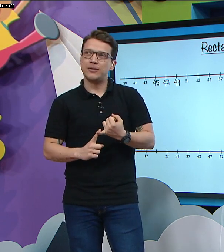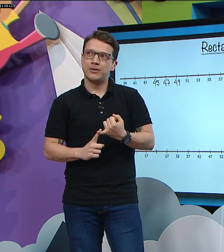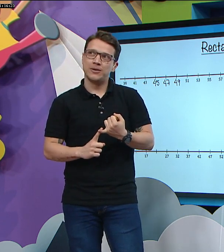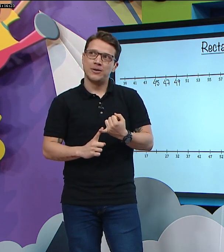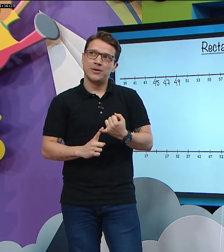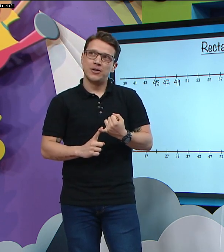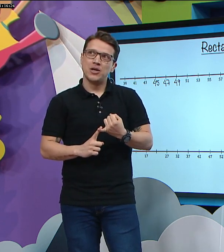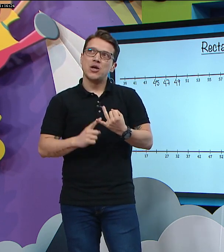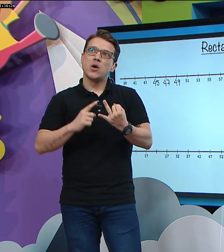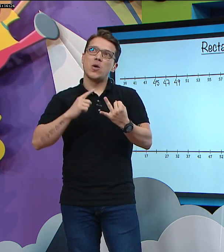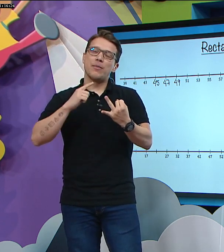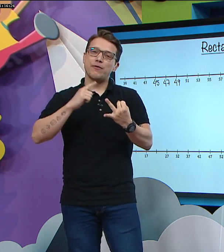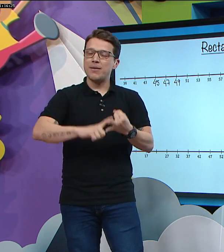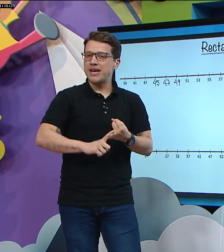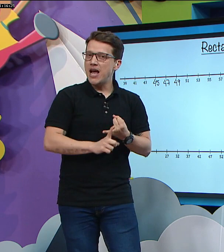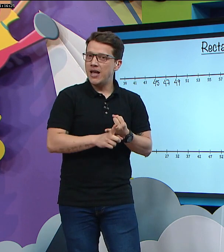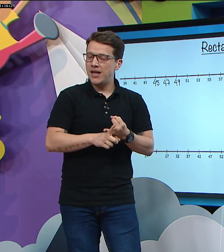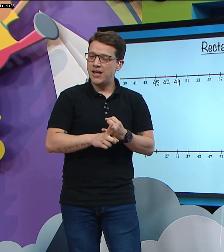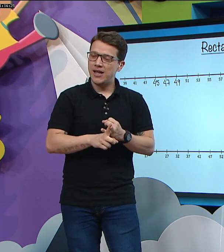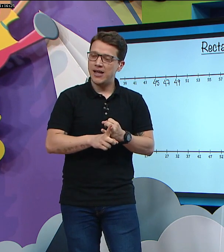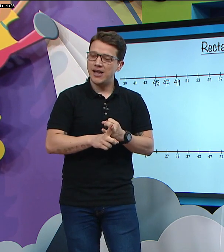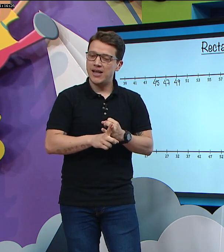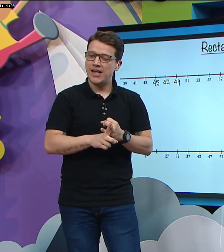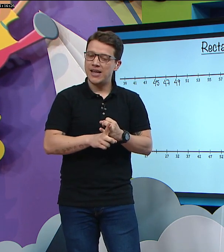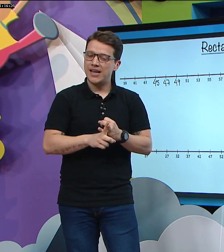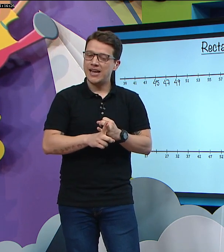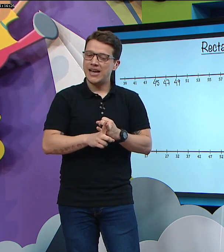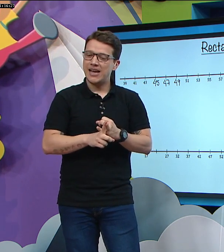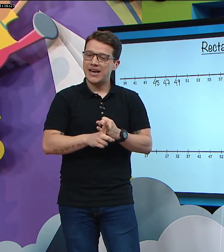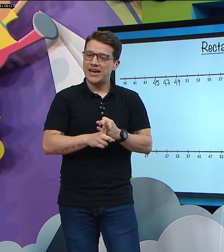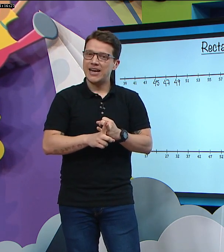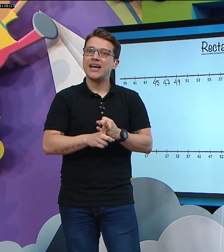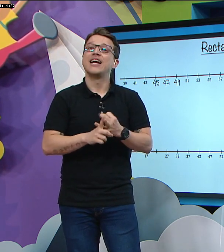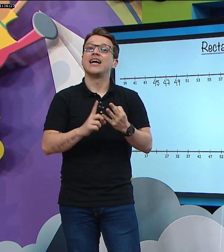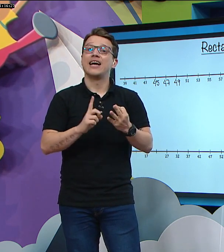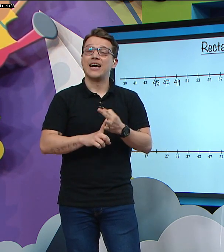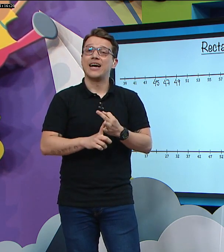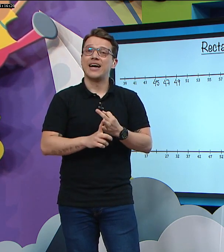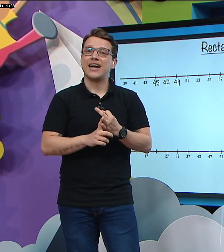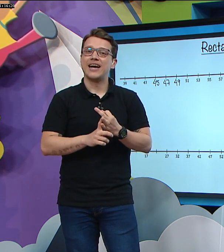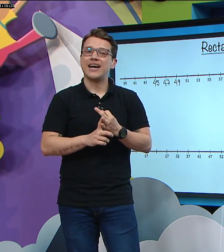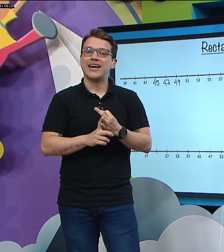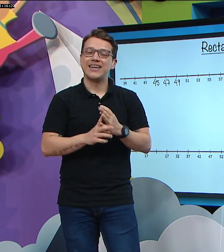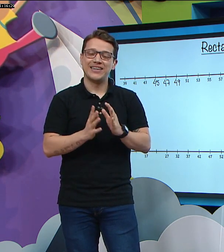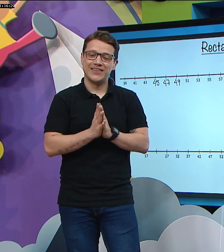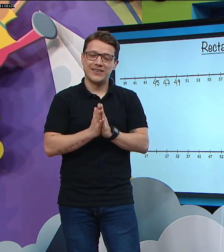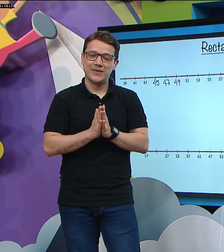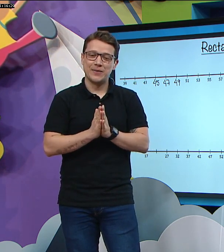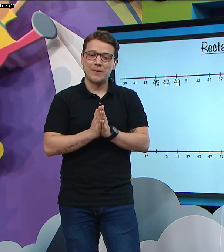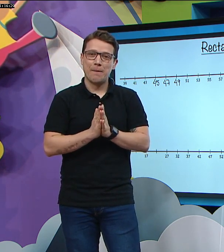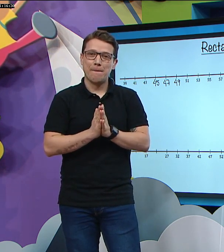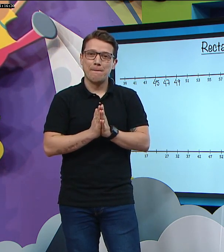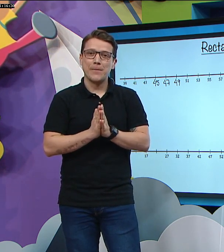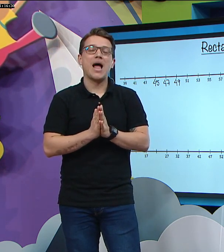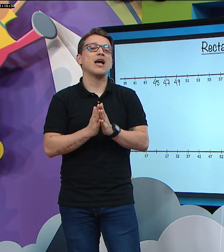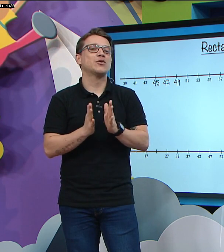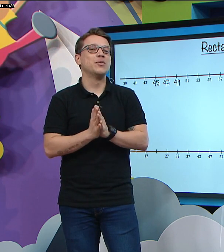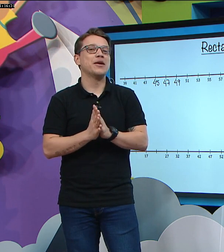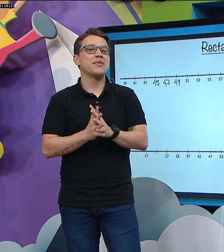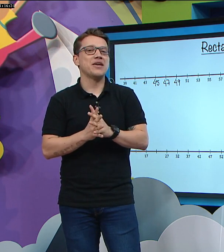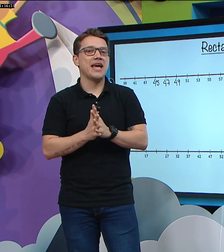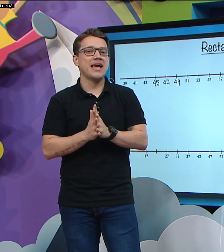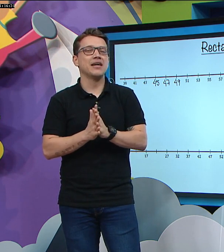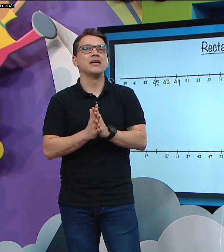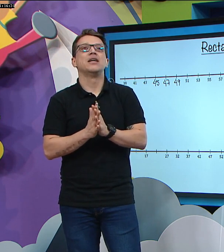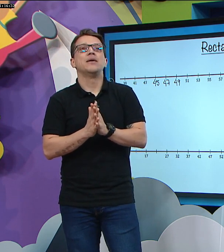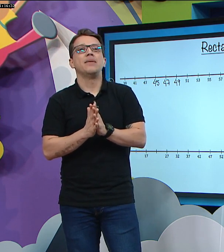¿cierto? Sí, señor. ¿Con la profe Ana María? Con la profe Aleja y con la profe, creo que también con la de sociales. Ah,